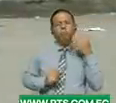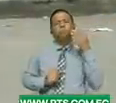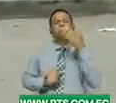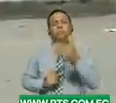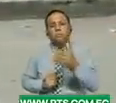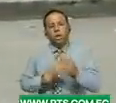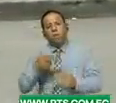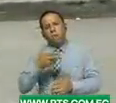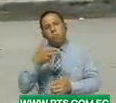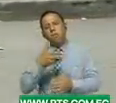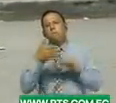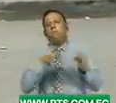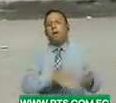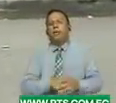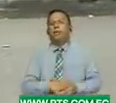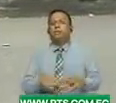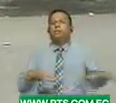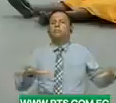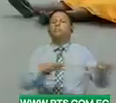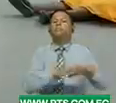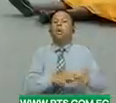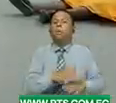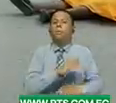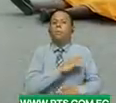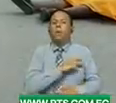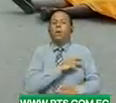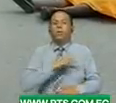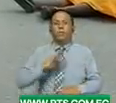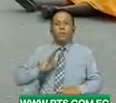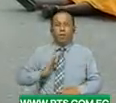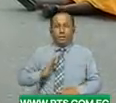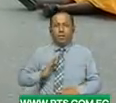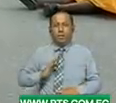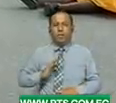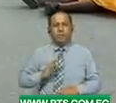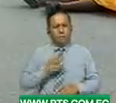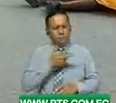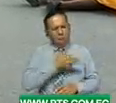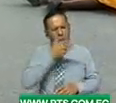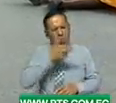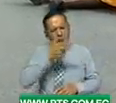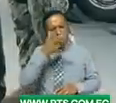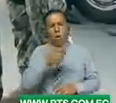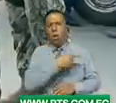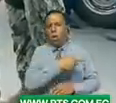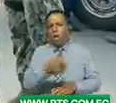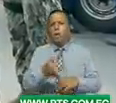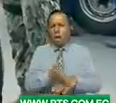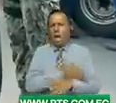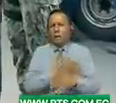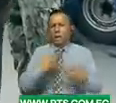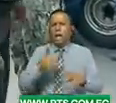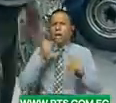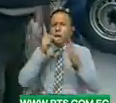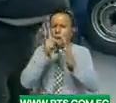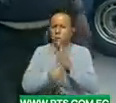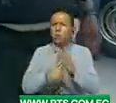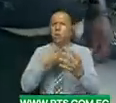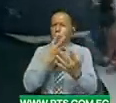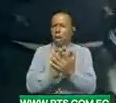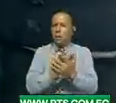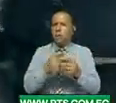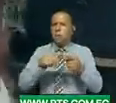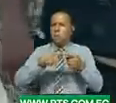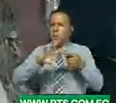las muertes se dieron en la parroquia Puerto Bolívar. Todos los disparados se registran antecedentes penales por delitos como